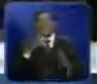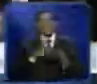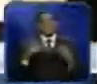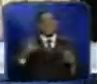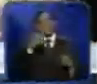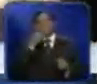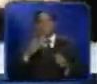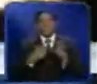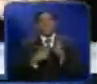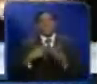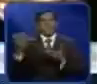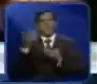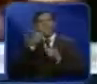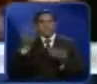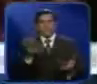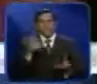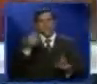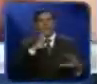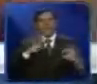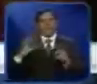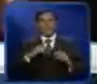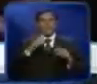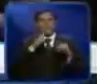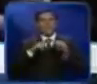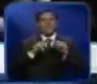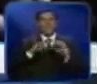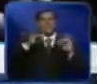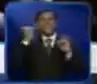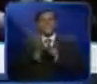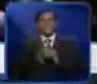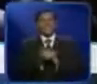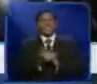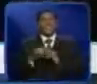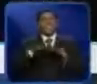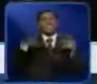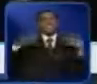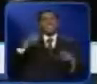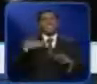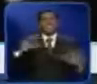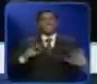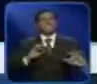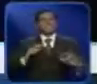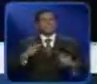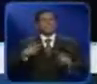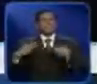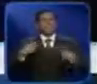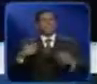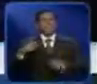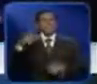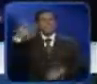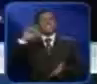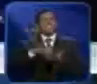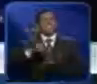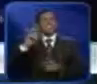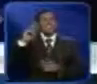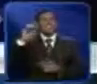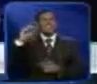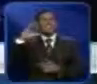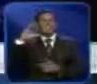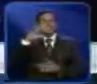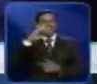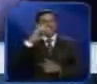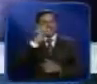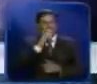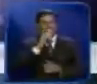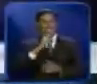valido el reconocimiento del público y la crítica internacional. La terraza del Centro Comercial Ciudad Tamanaco será el lugar donde Natalia